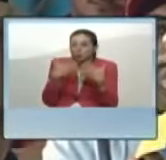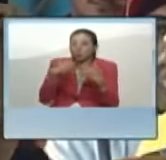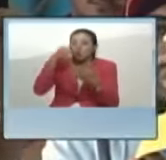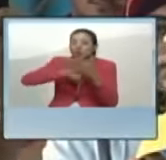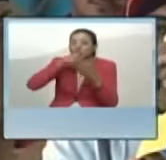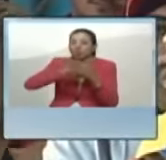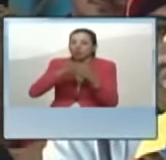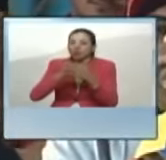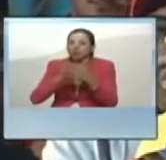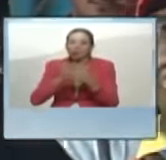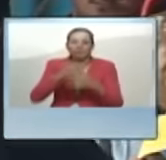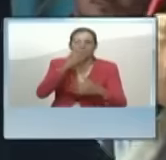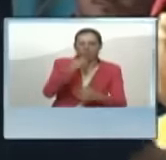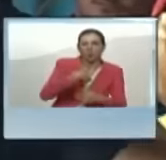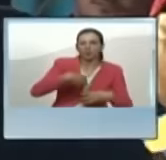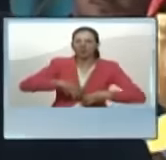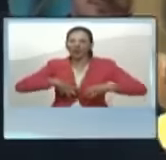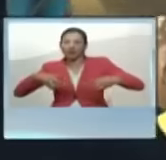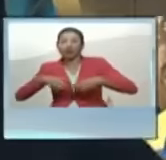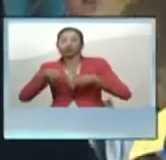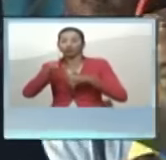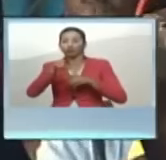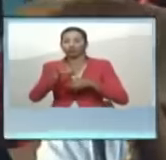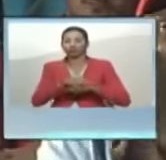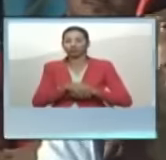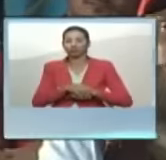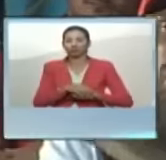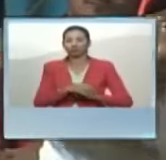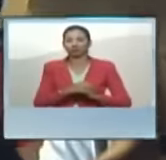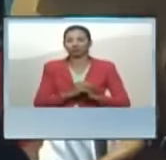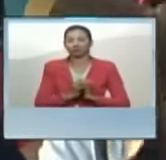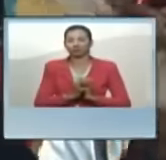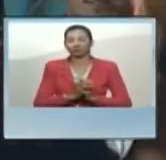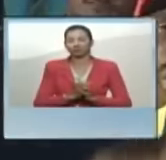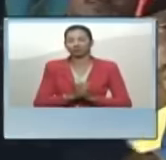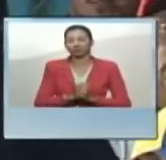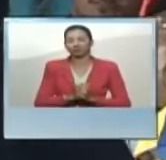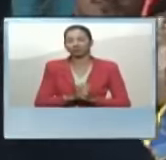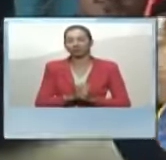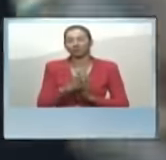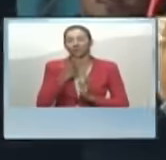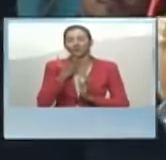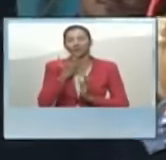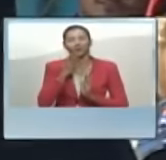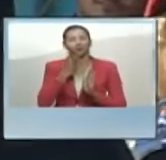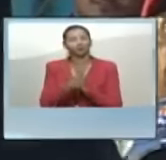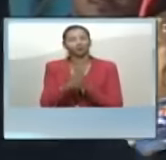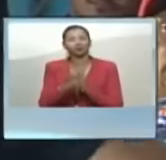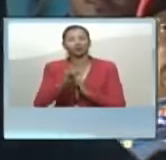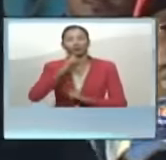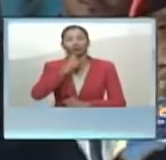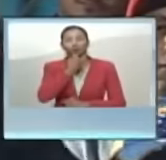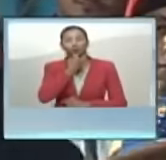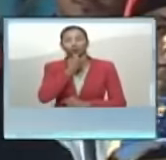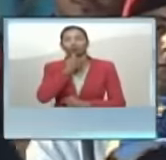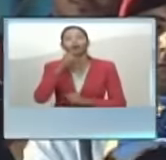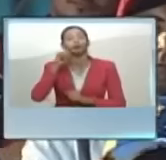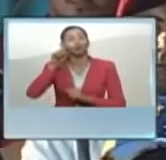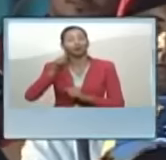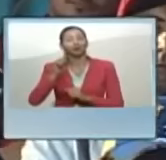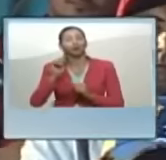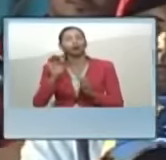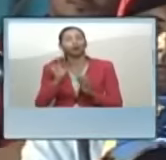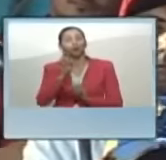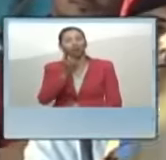crisis sistémicas son las que impulsan las grandes revoluciones. Por ejemplo, lo que pasó en la Rusia zarista y luego la Unión Soviética. Todo